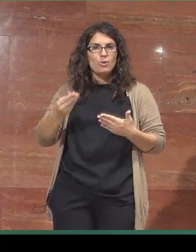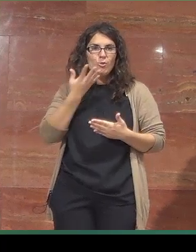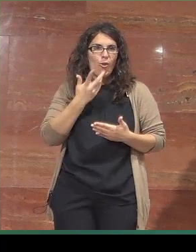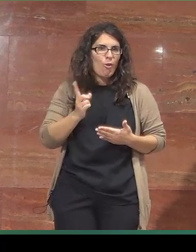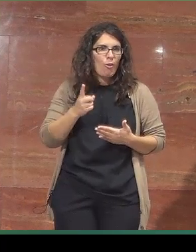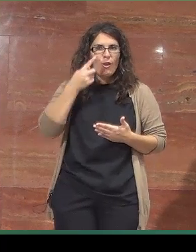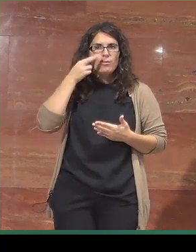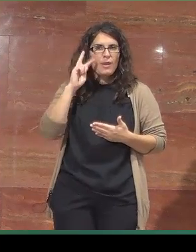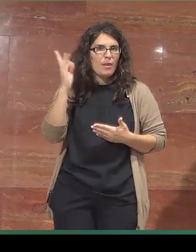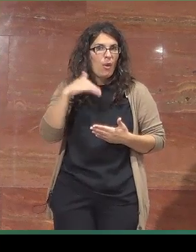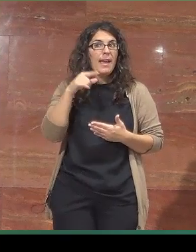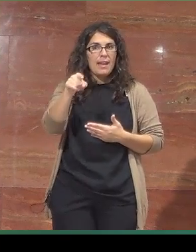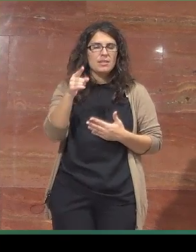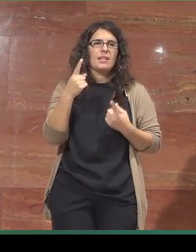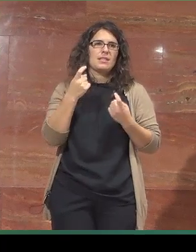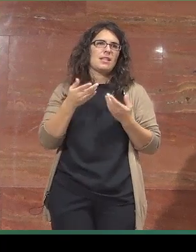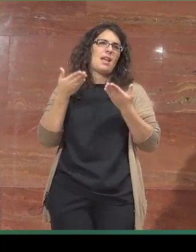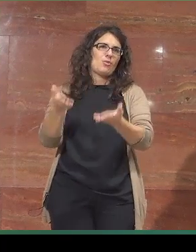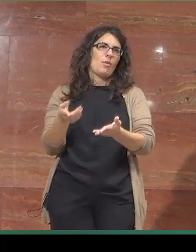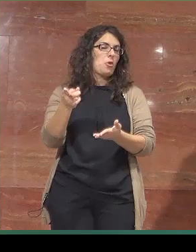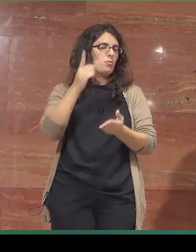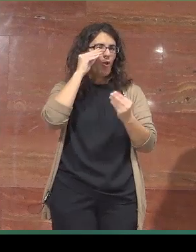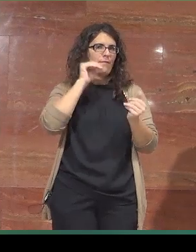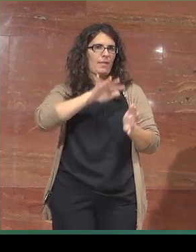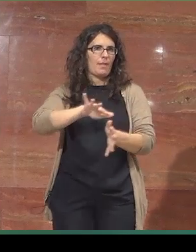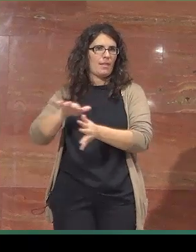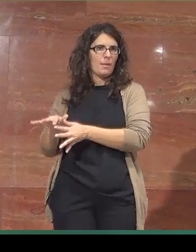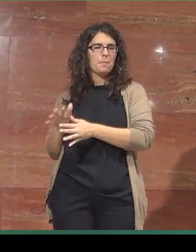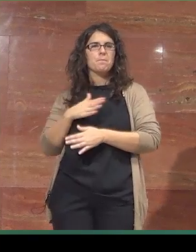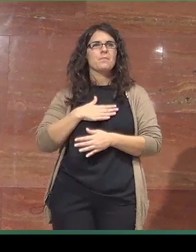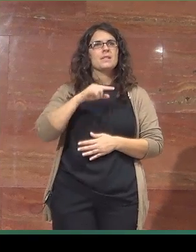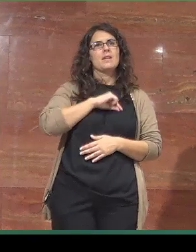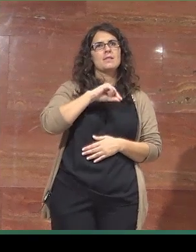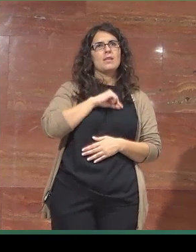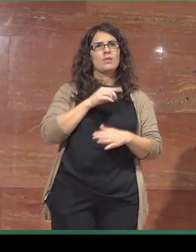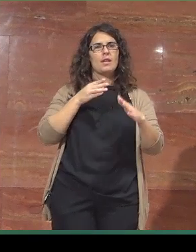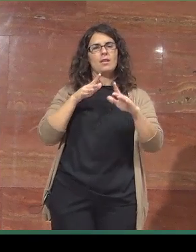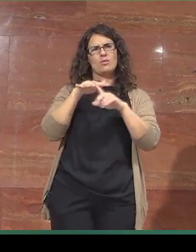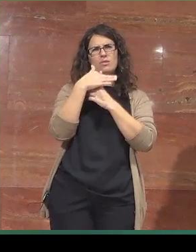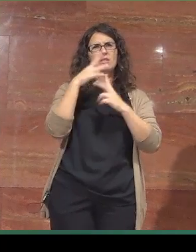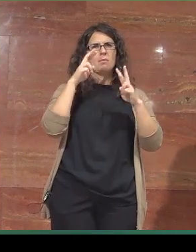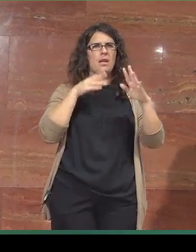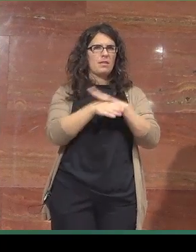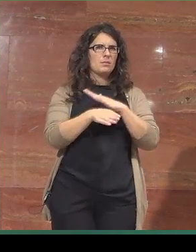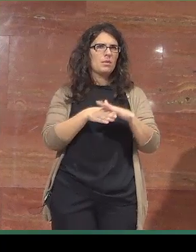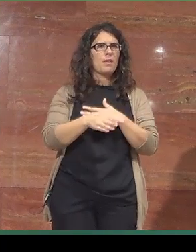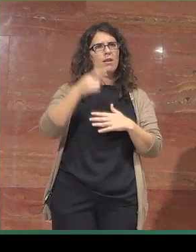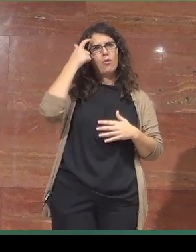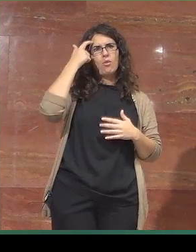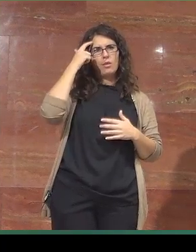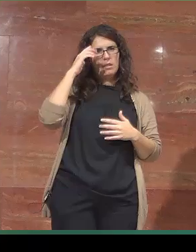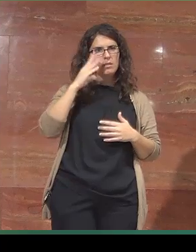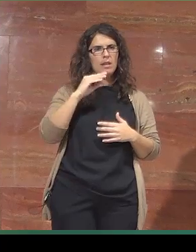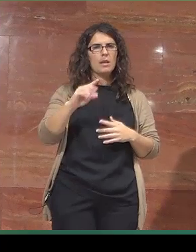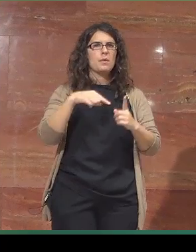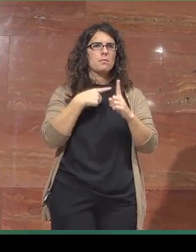realmente necesitan más ayuda. A mí me parece que en el contexto de la accesibilidad cognitiva y de la